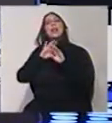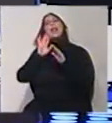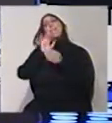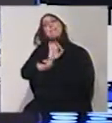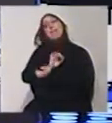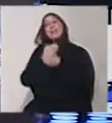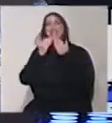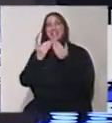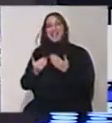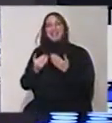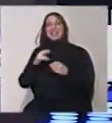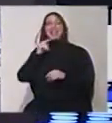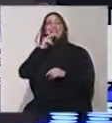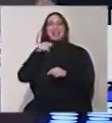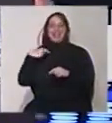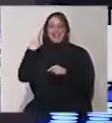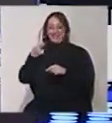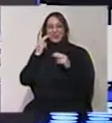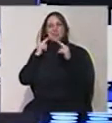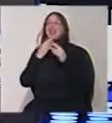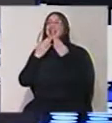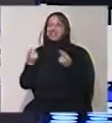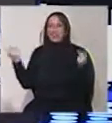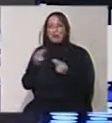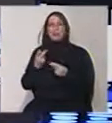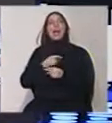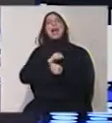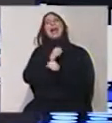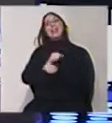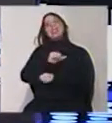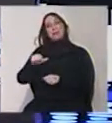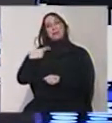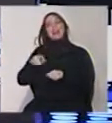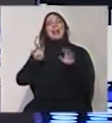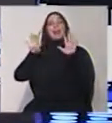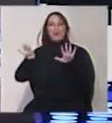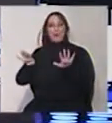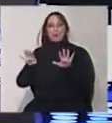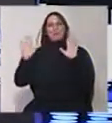viene. Nos vemos el viernes que viene. Muchísimas gracias a los dos. Con mucho gusto. Hasta la semana que viene. A las 9:00.